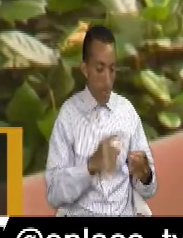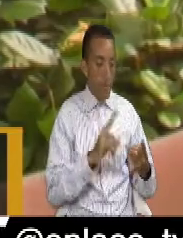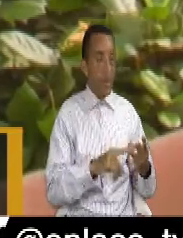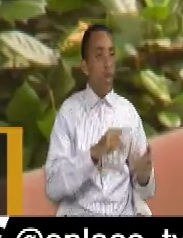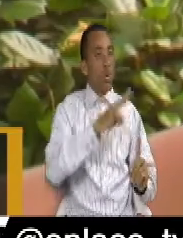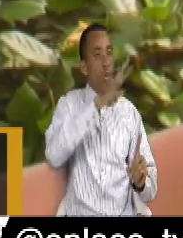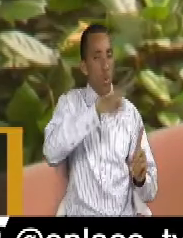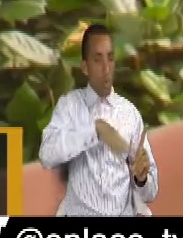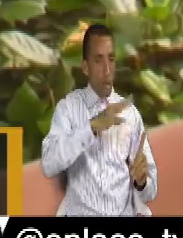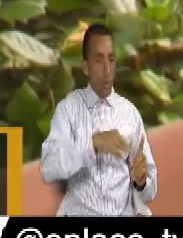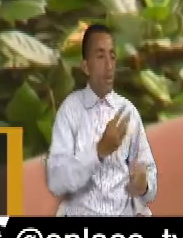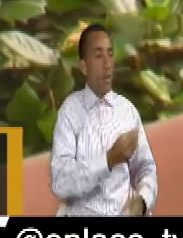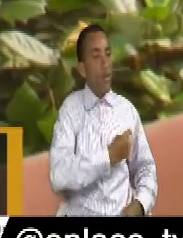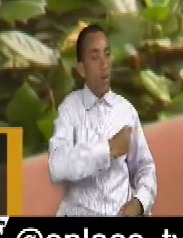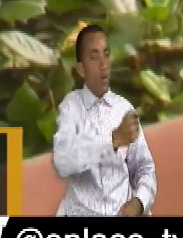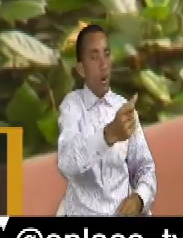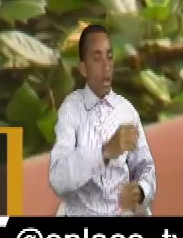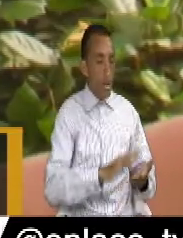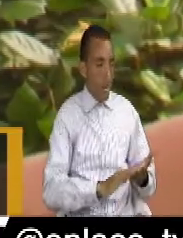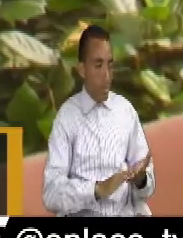salí,